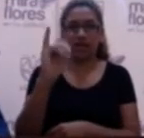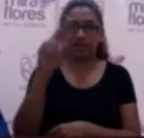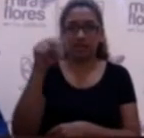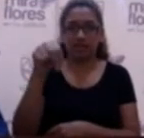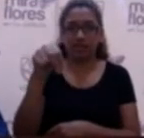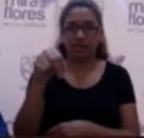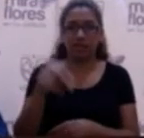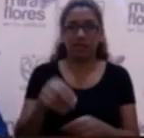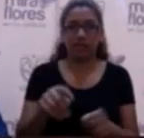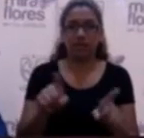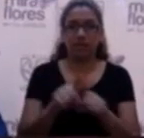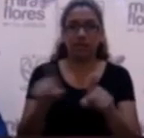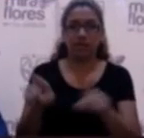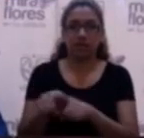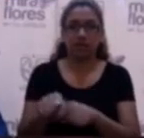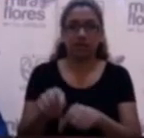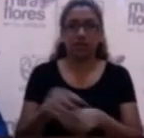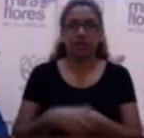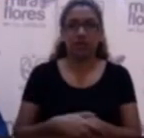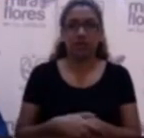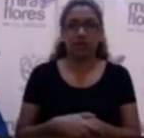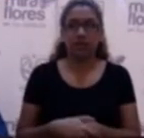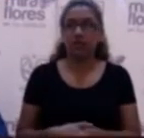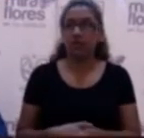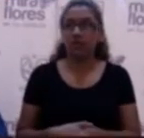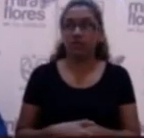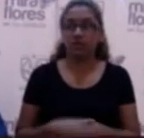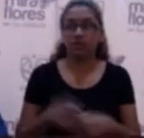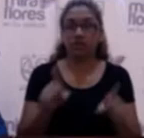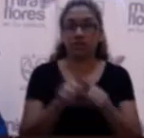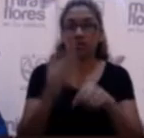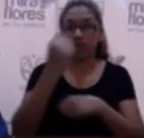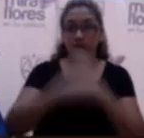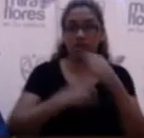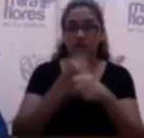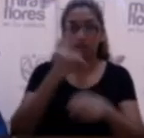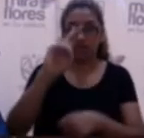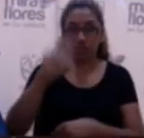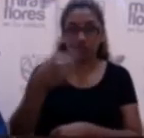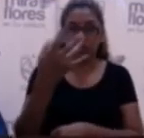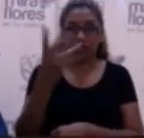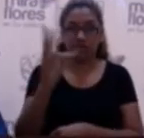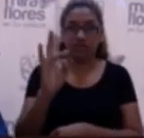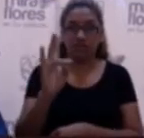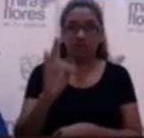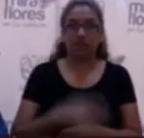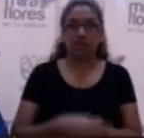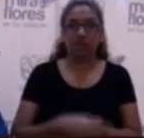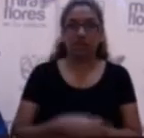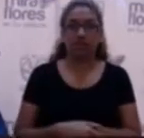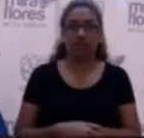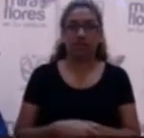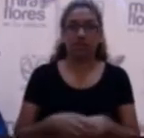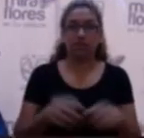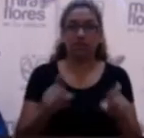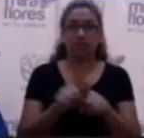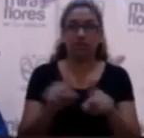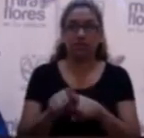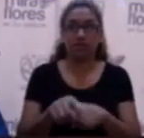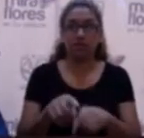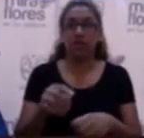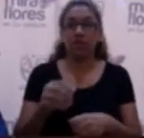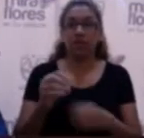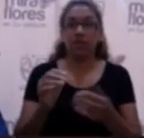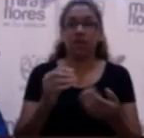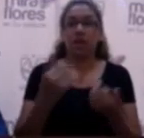Señor alcalde, la Secretaría General ha recibido una solicitud del regidor Martín Bustamante Castro pidiendo licencia entre